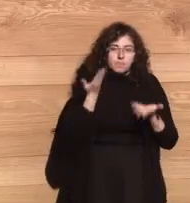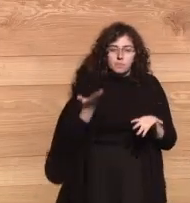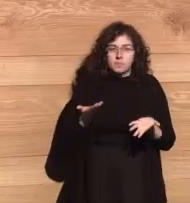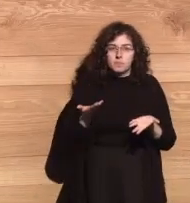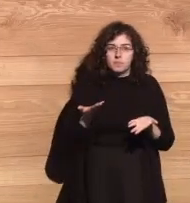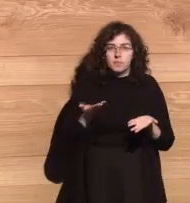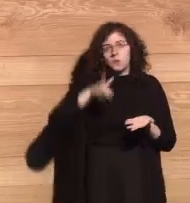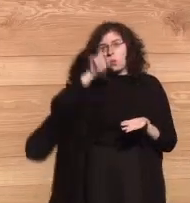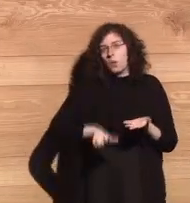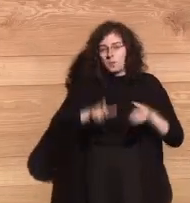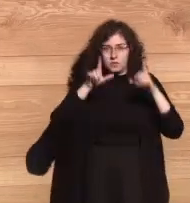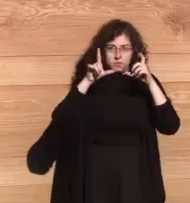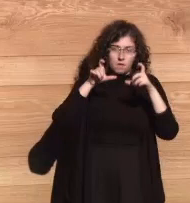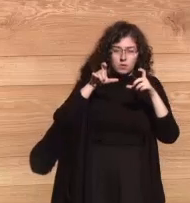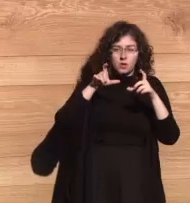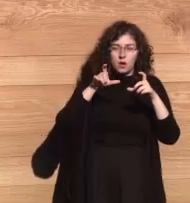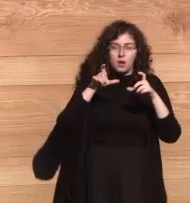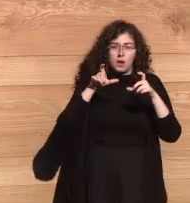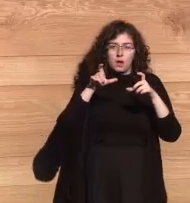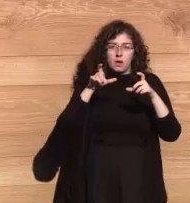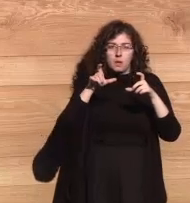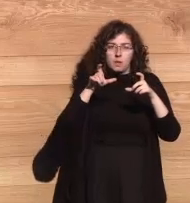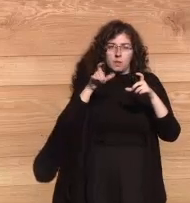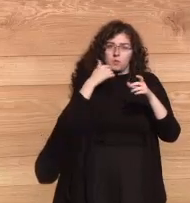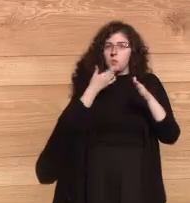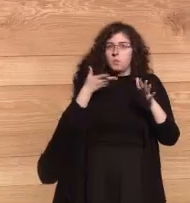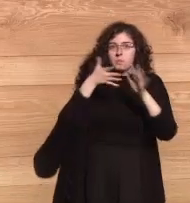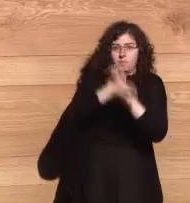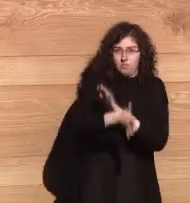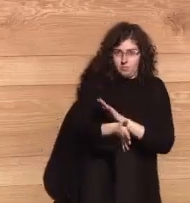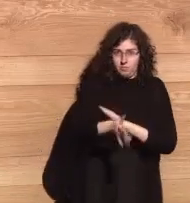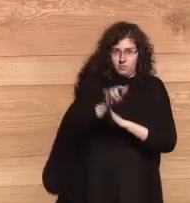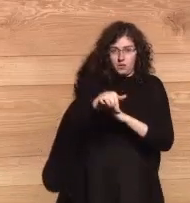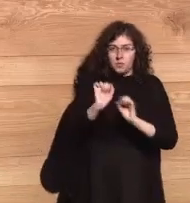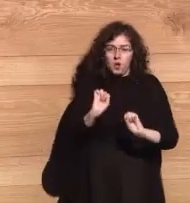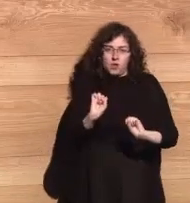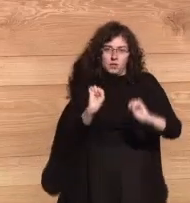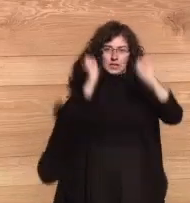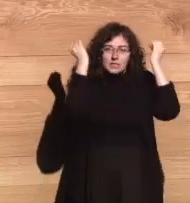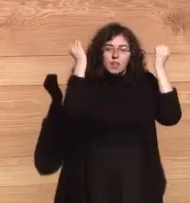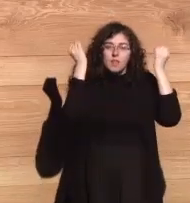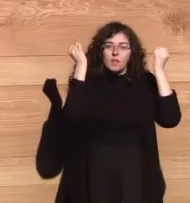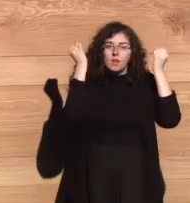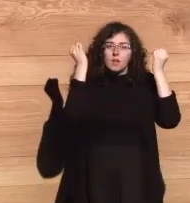cuando una persona es fotografiada es como una redención, ¿no? Está salva del